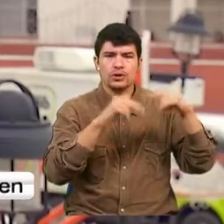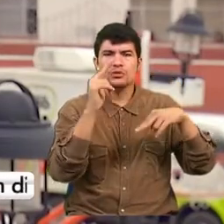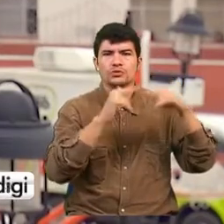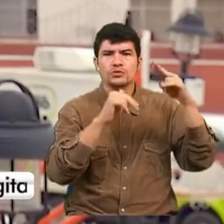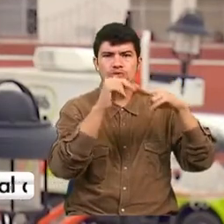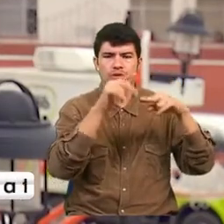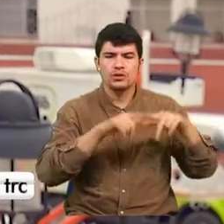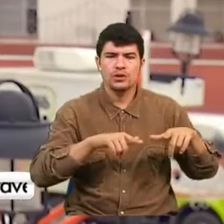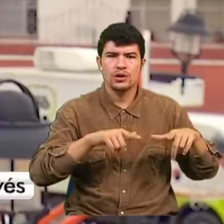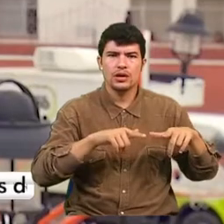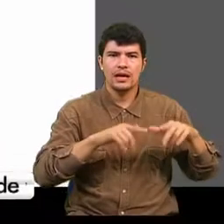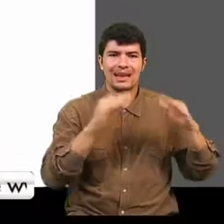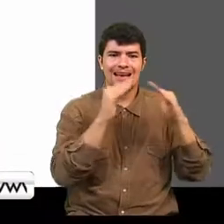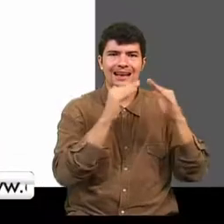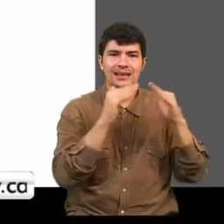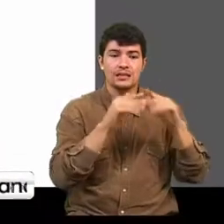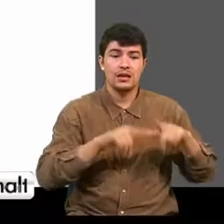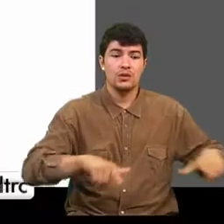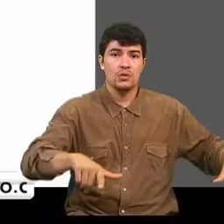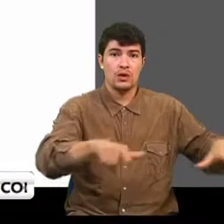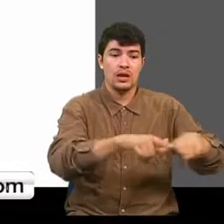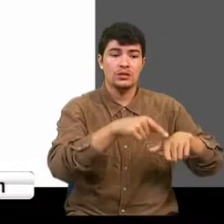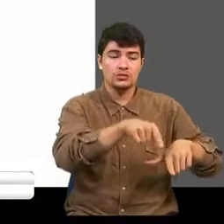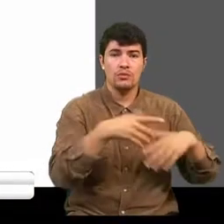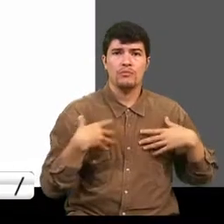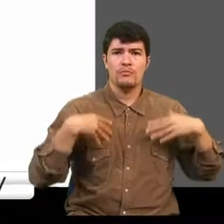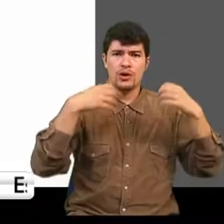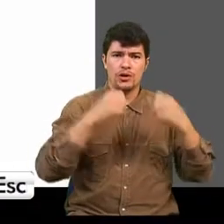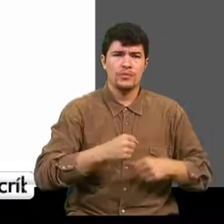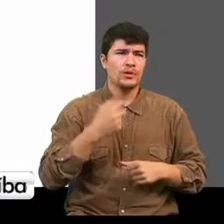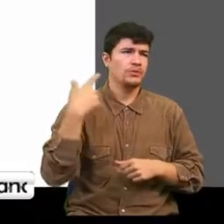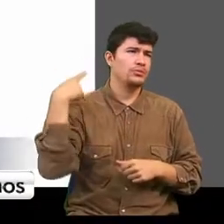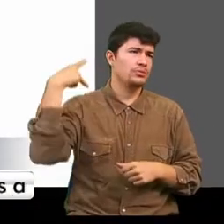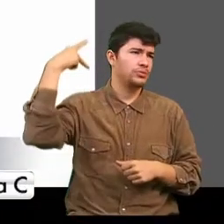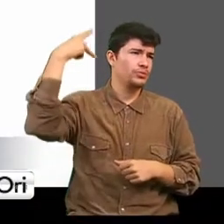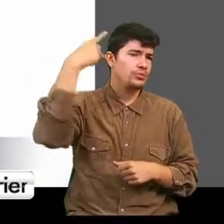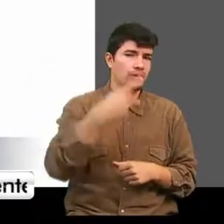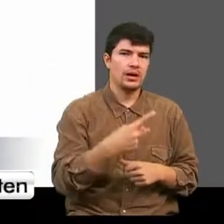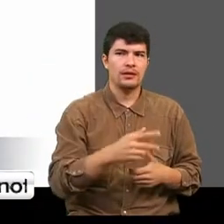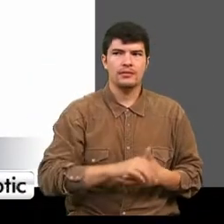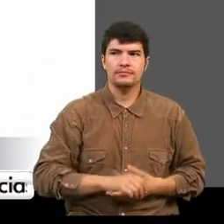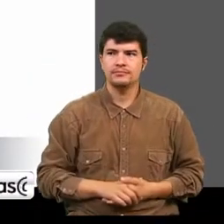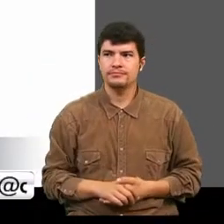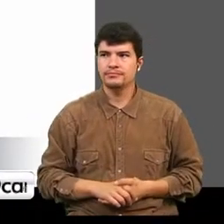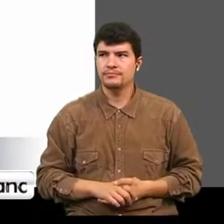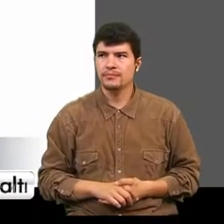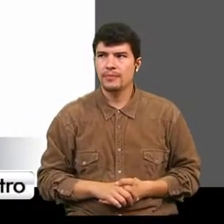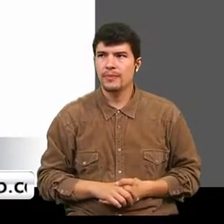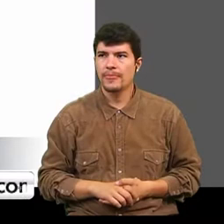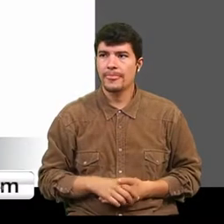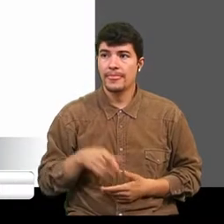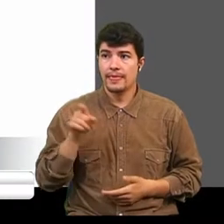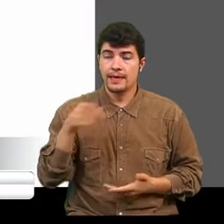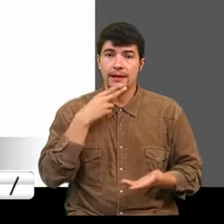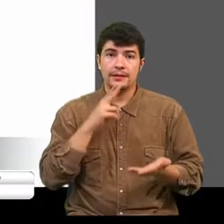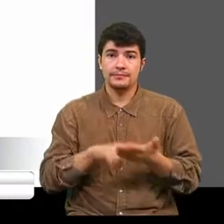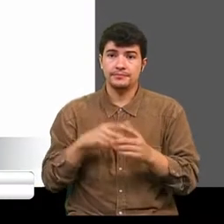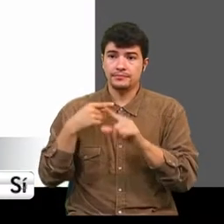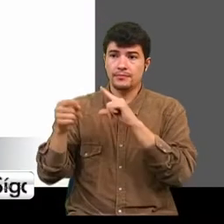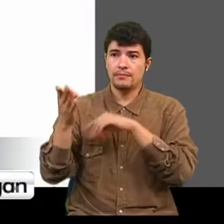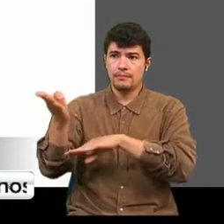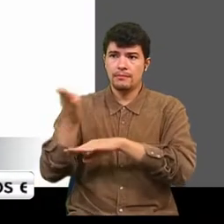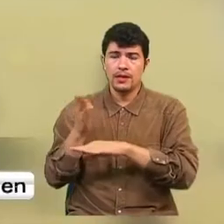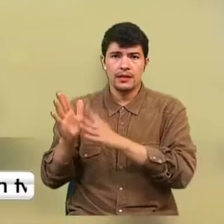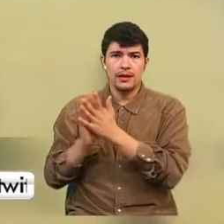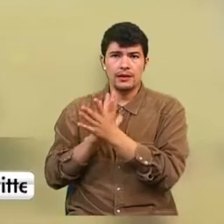histórico. Mediante oficio enviado por el Ministerio de Cultura y firmado por el director de Patrimonio Nacional,